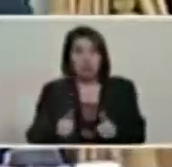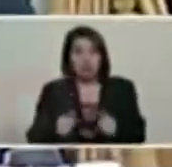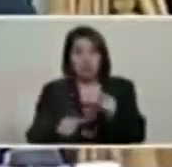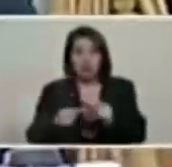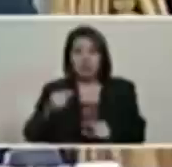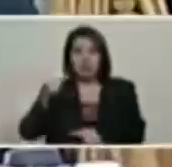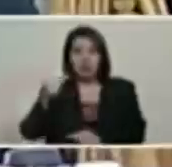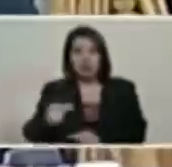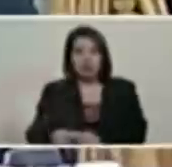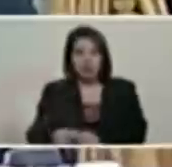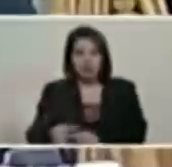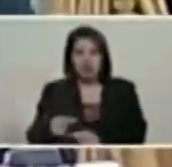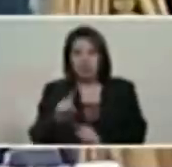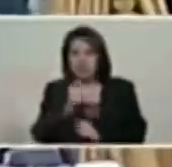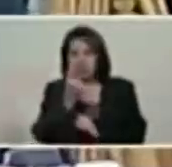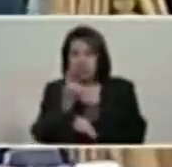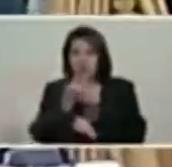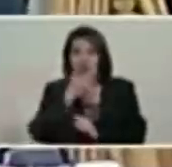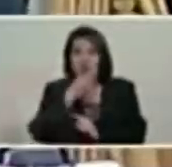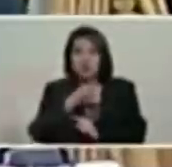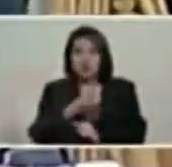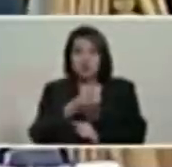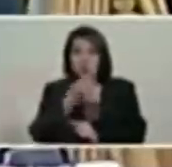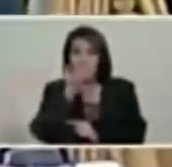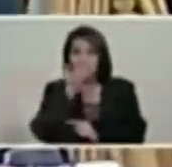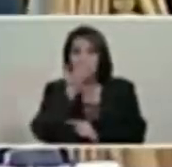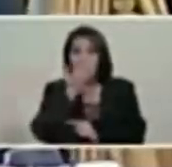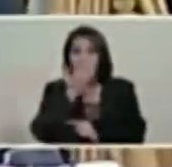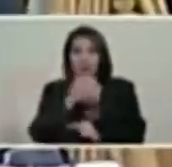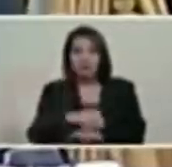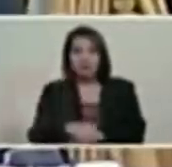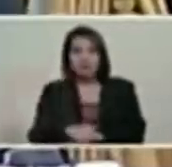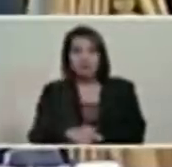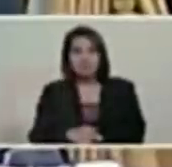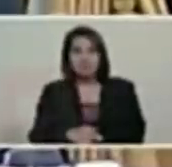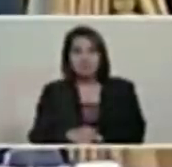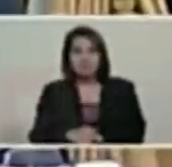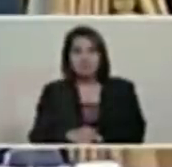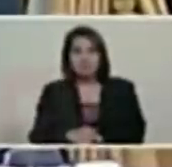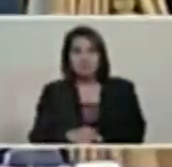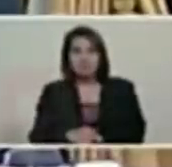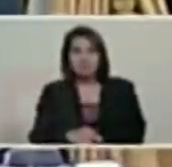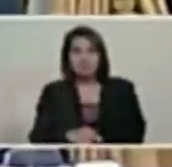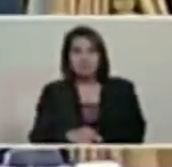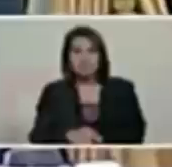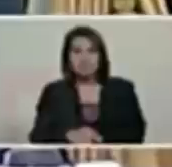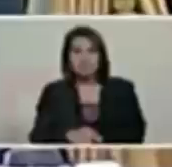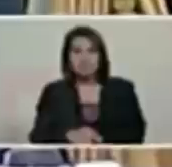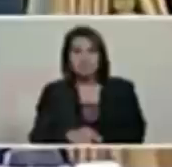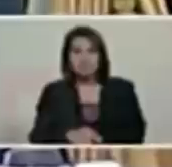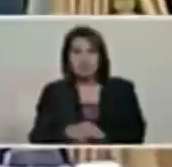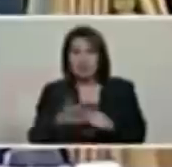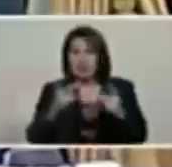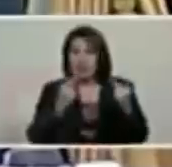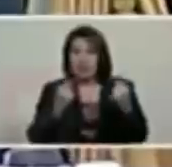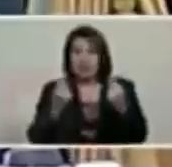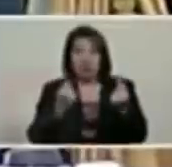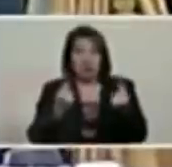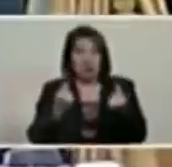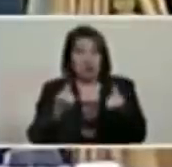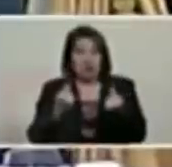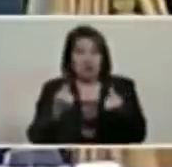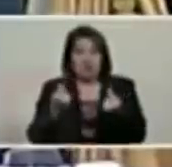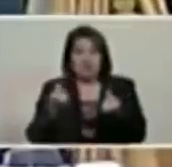Venezuela, espacio durante el cual el chavismo marcará la pauta en todas sus acciones. En este contexto, Maduro autoriza un